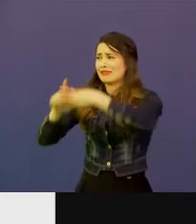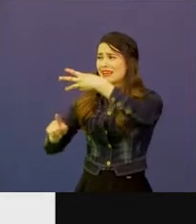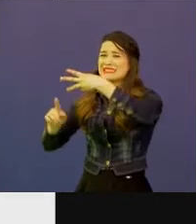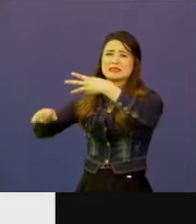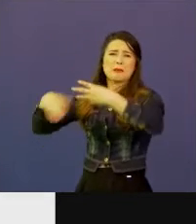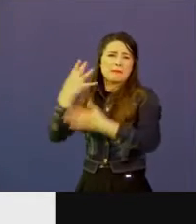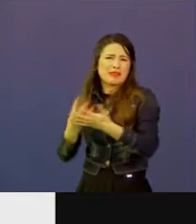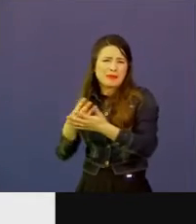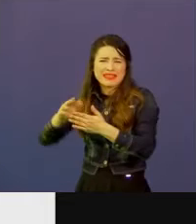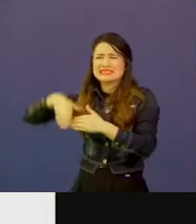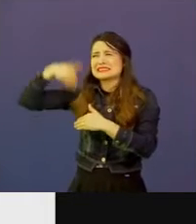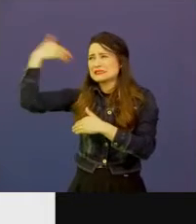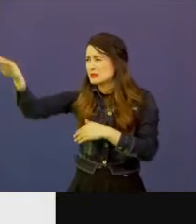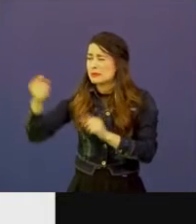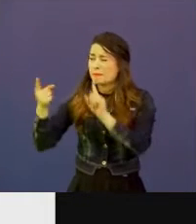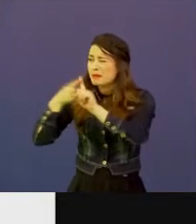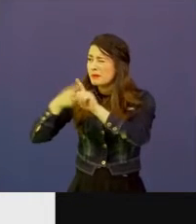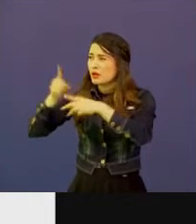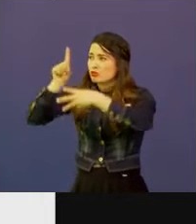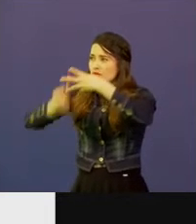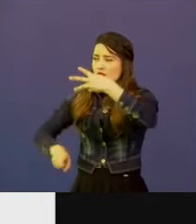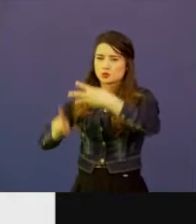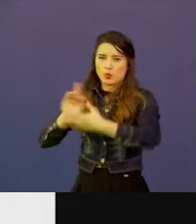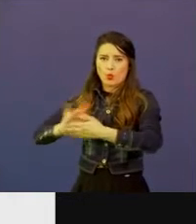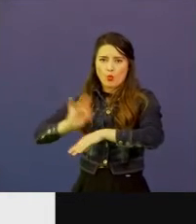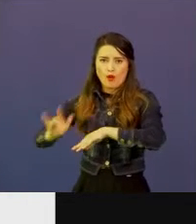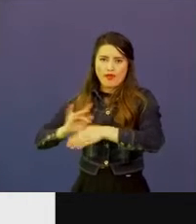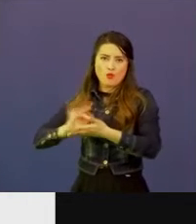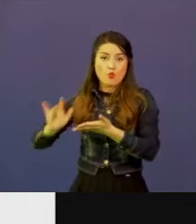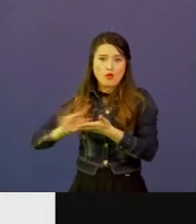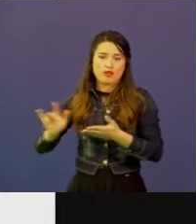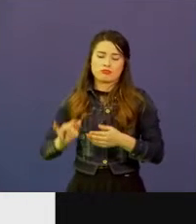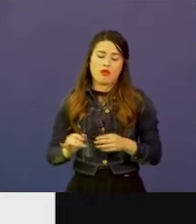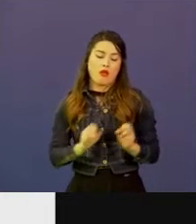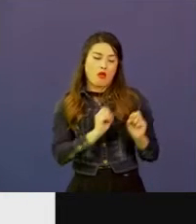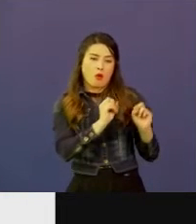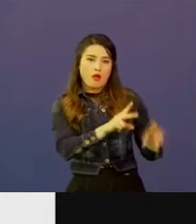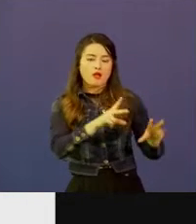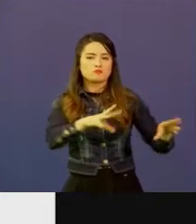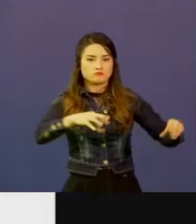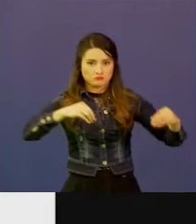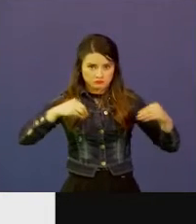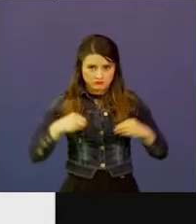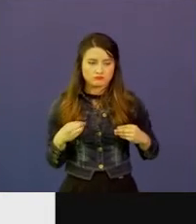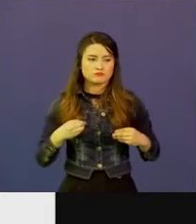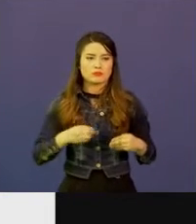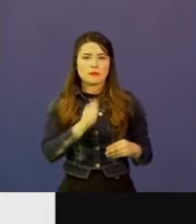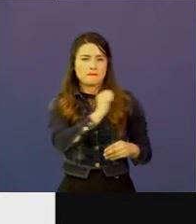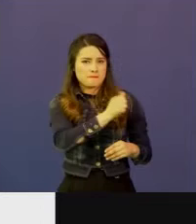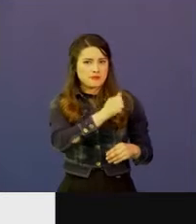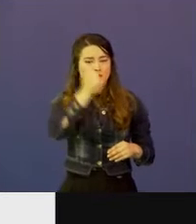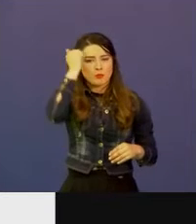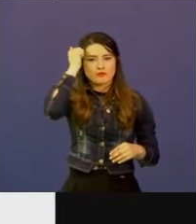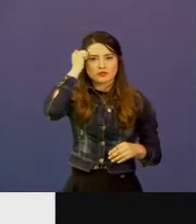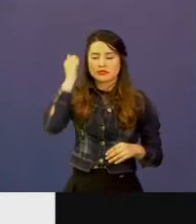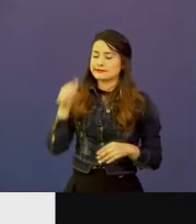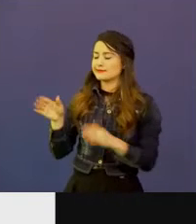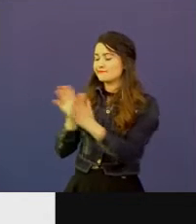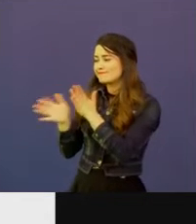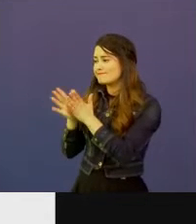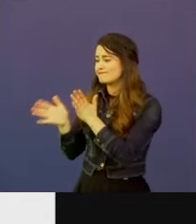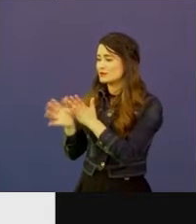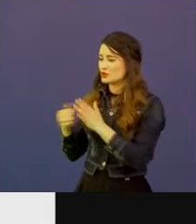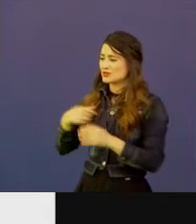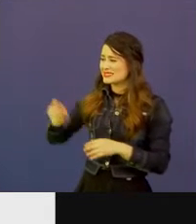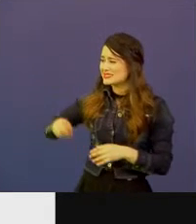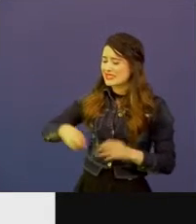disciplinas, permitieron validar los diferentes prototipos, las diferentes propuestas, permitieron que cada uno manifestara sus necesidades, sus ideas,